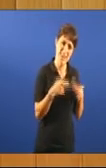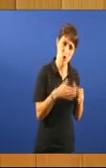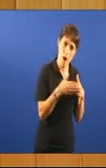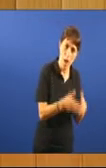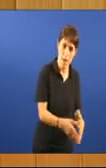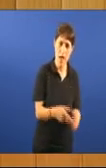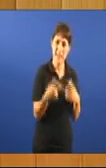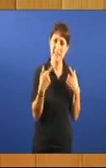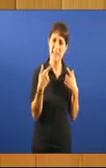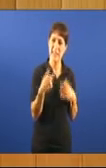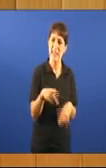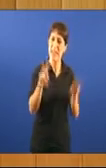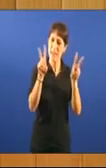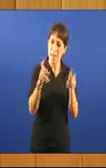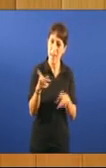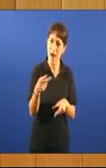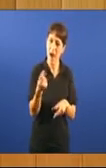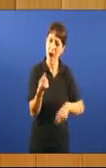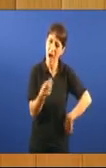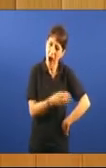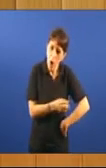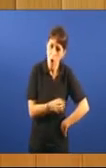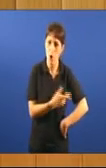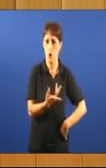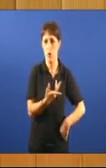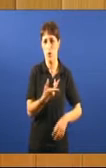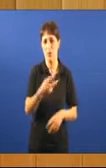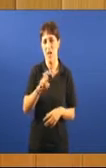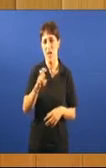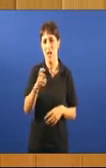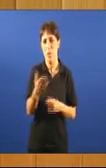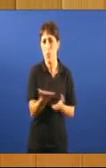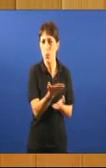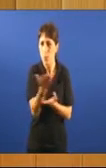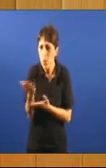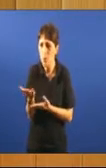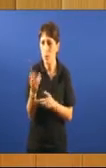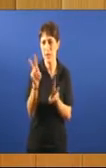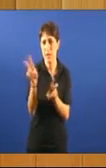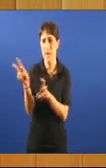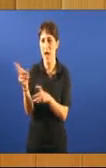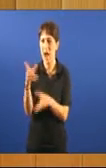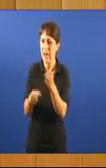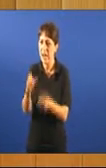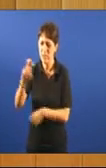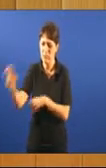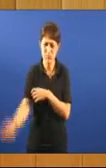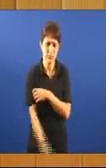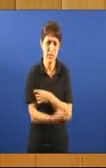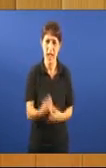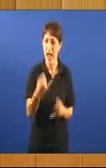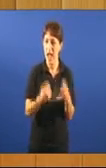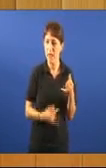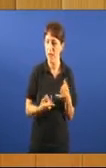noso sector eólico, coa nosa pesca, co noso leite, ca súa complicidade, señor Feijóo, porque vostede actúa como